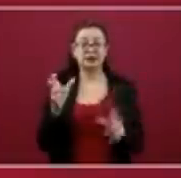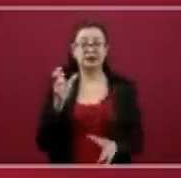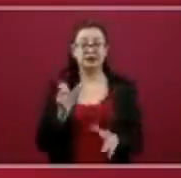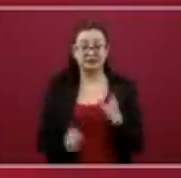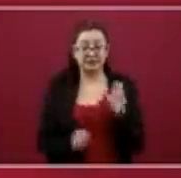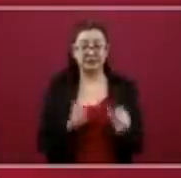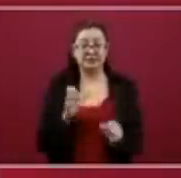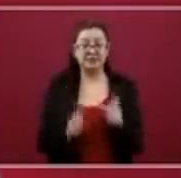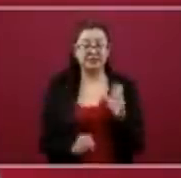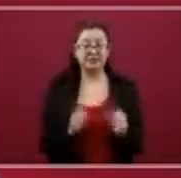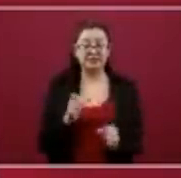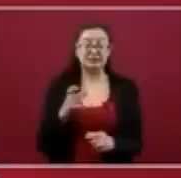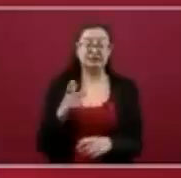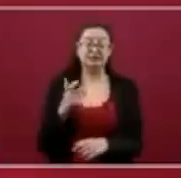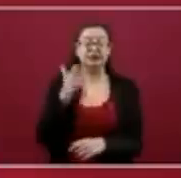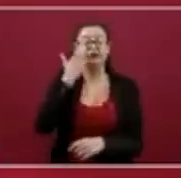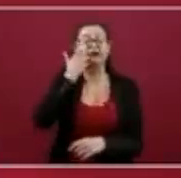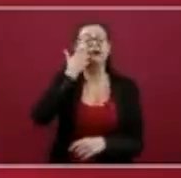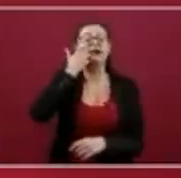queremos